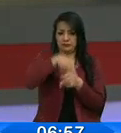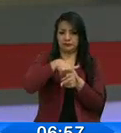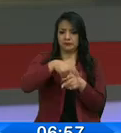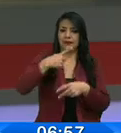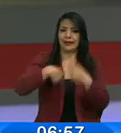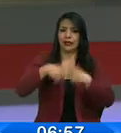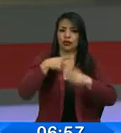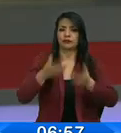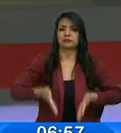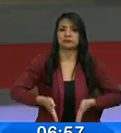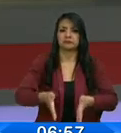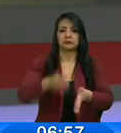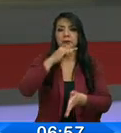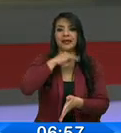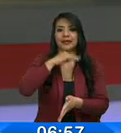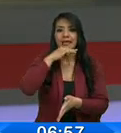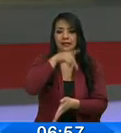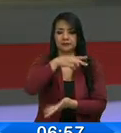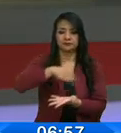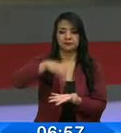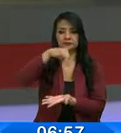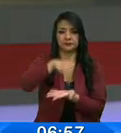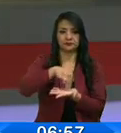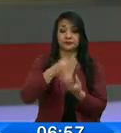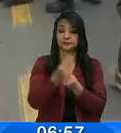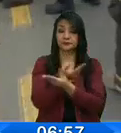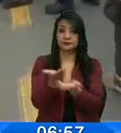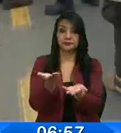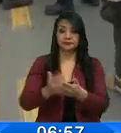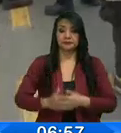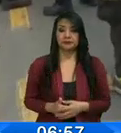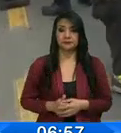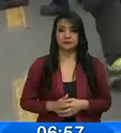vía Manta-Montecristi, allá en Manabí. Le contamos.